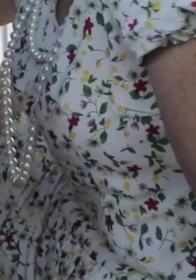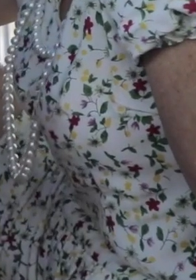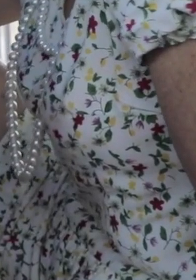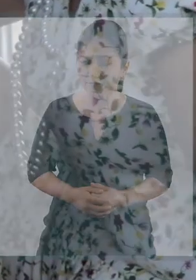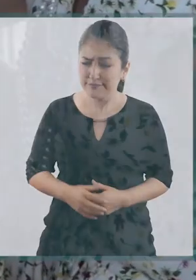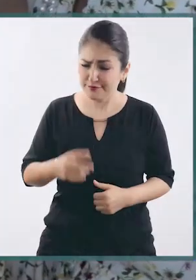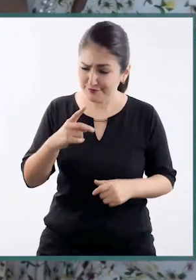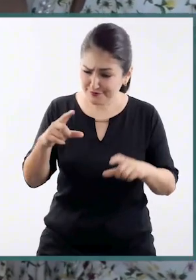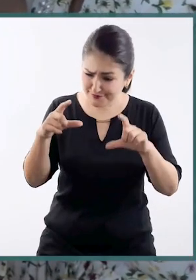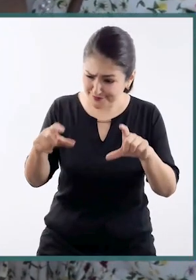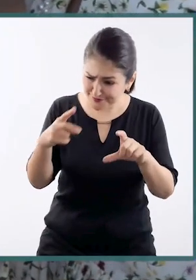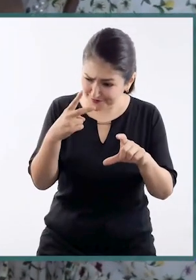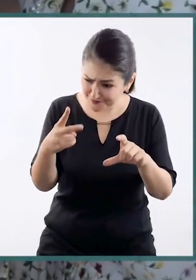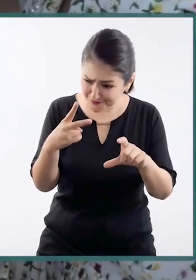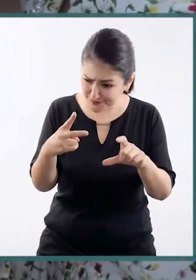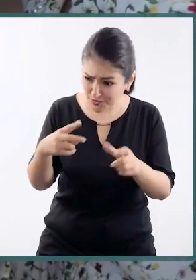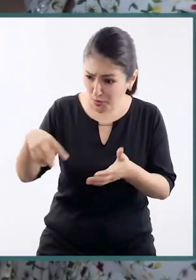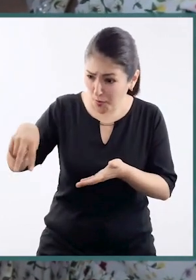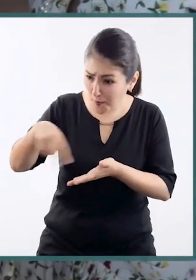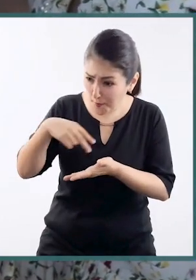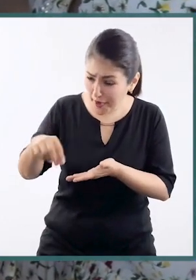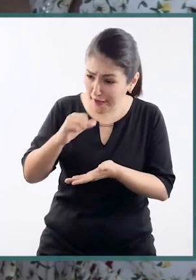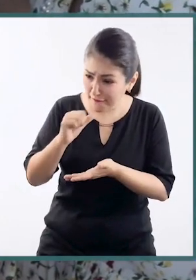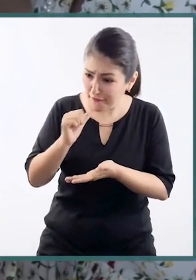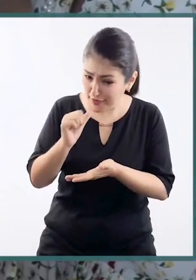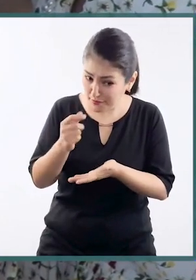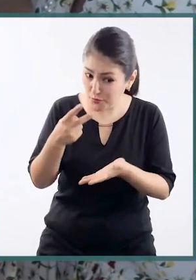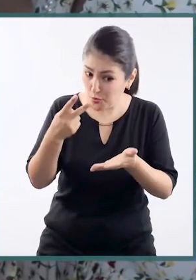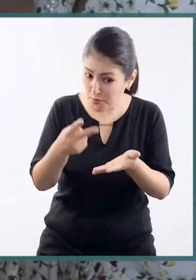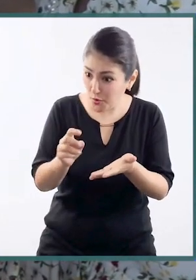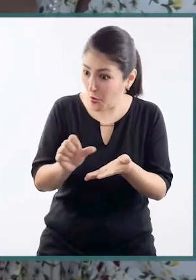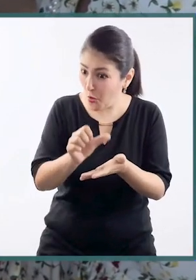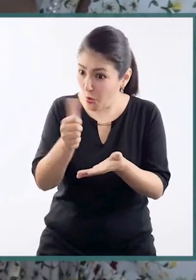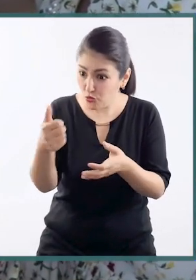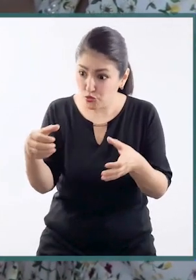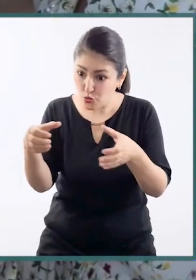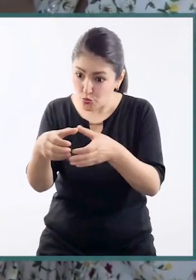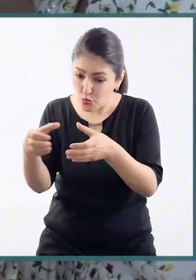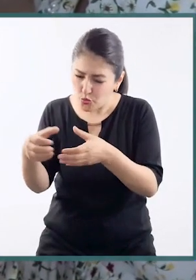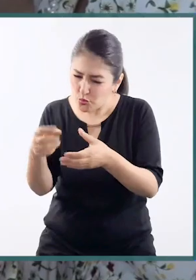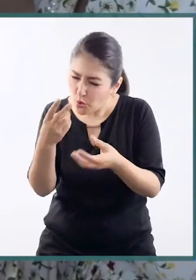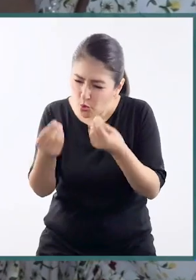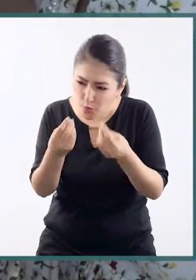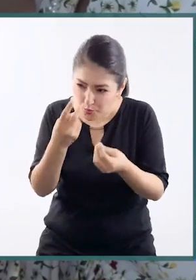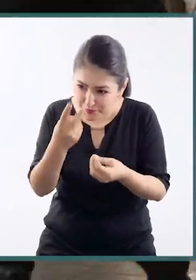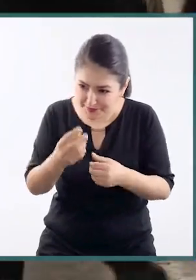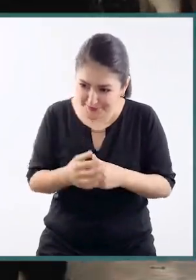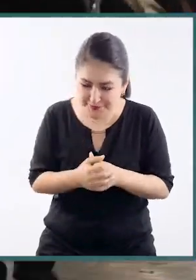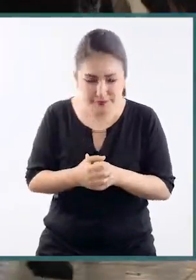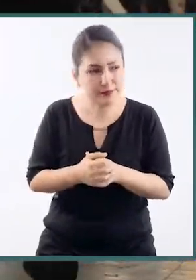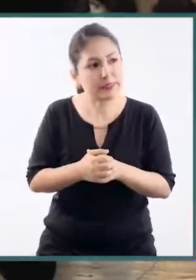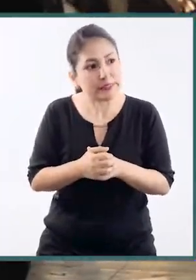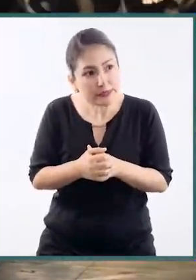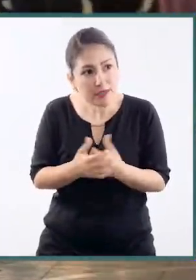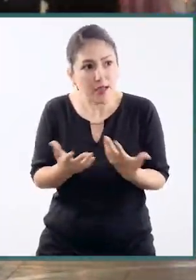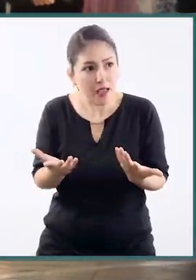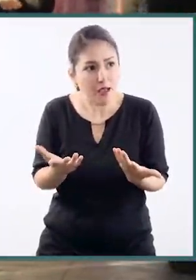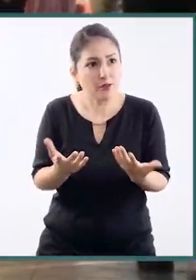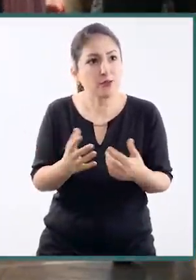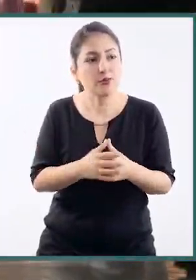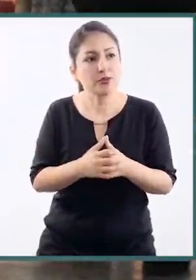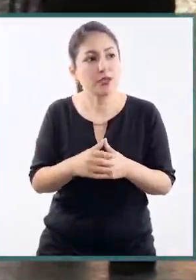Acá está siguiendo la transmisión usted. Todavía no bailan, pero me imagino que viendo cómo están los rivales. Sí, a veces